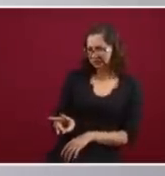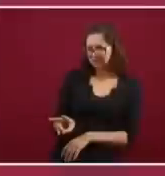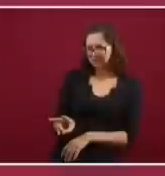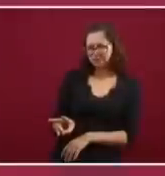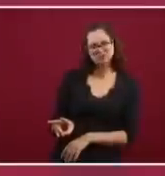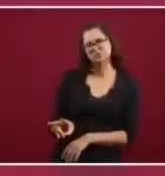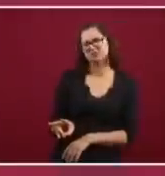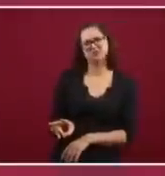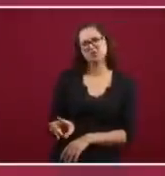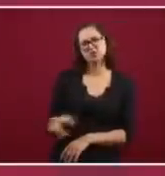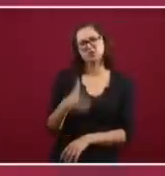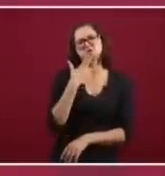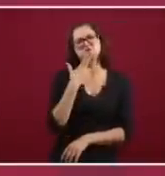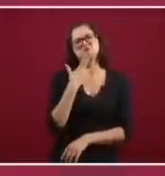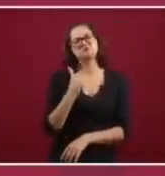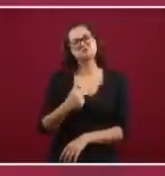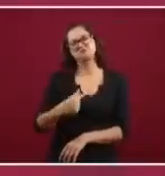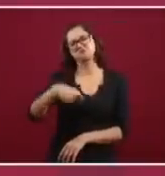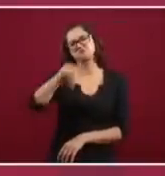nada,